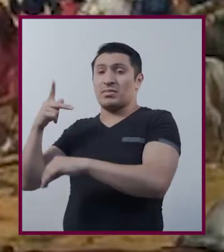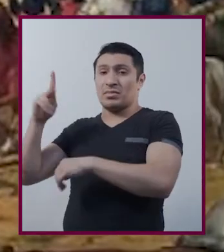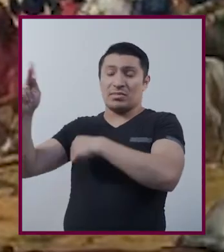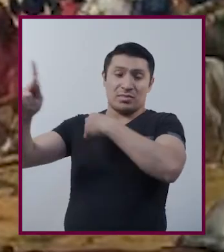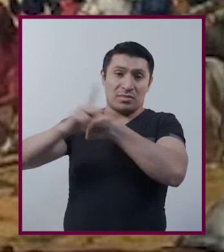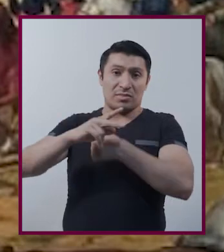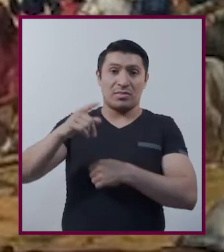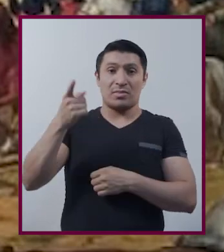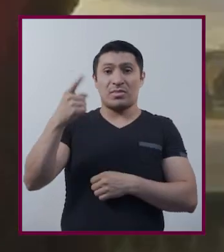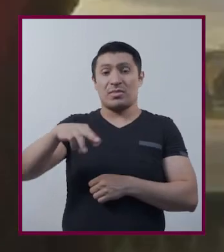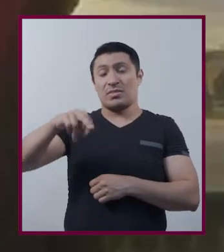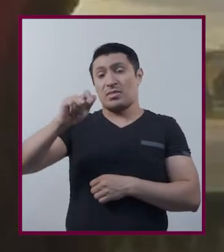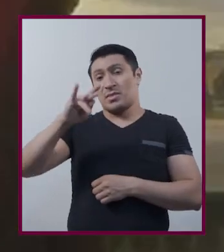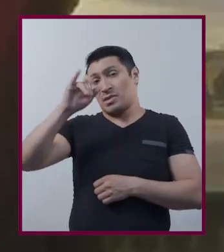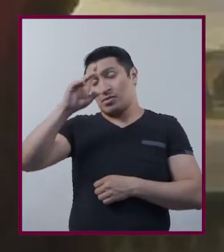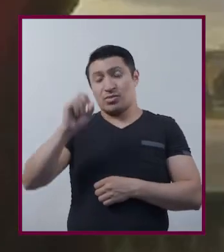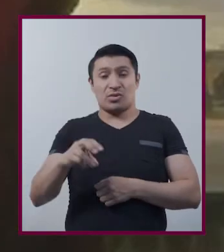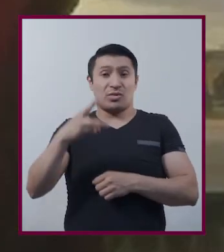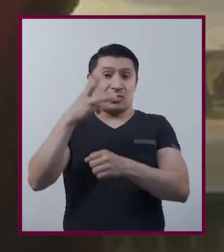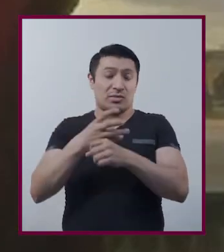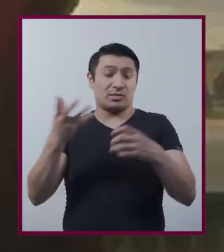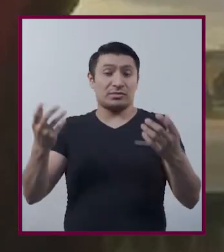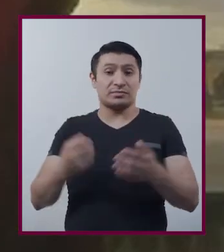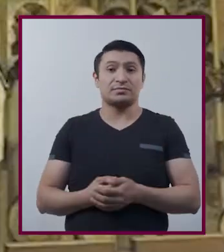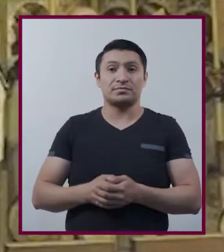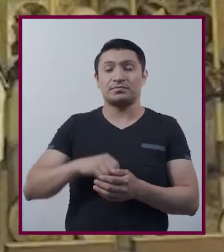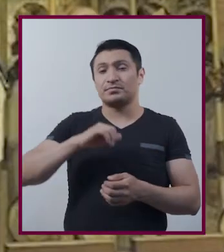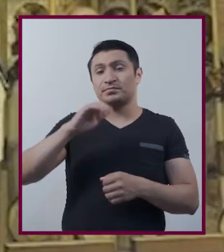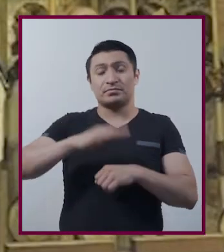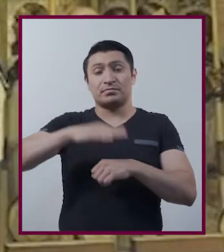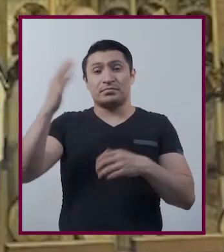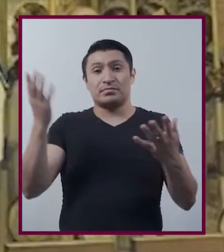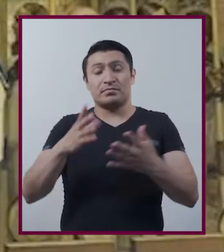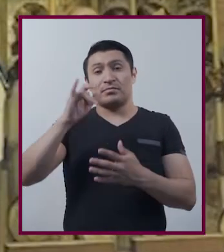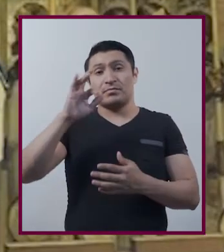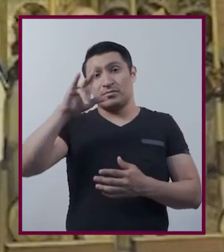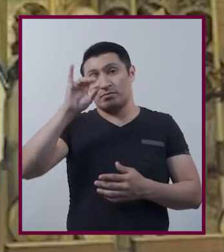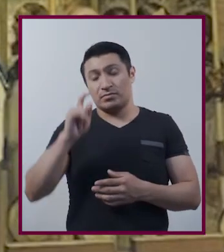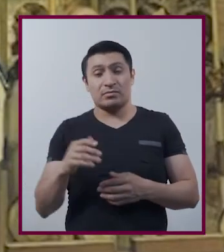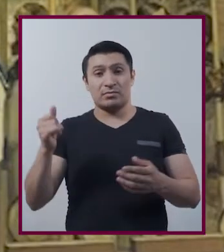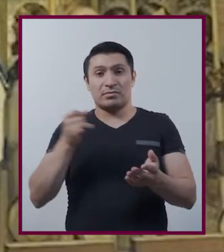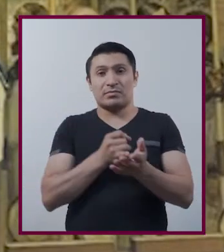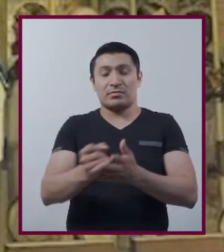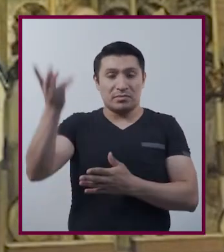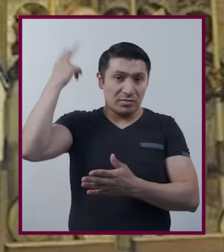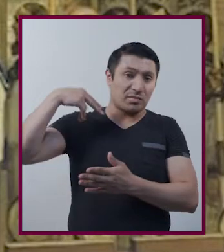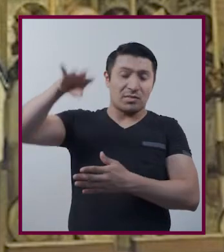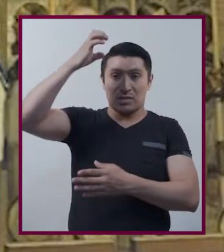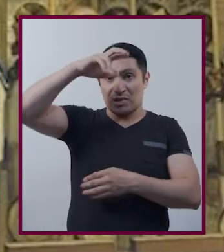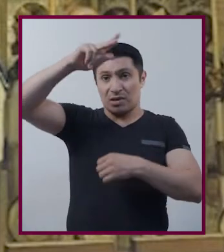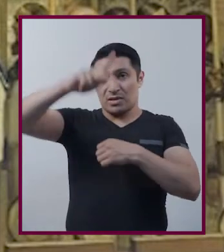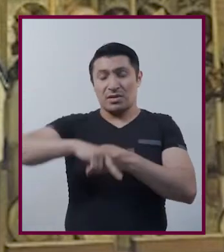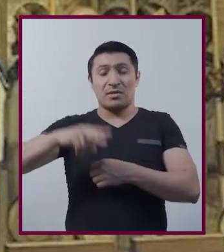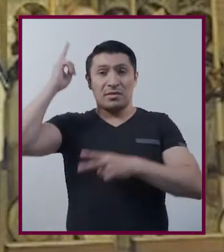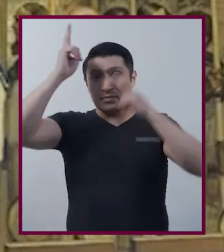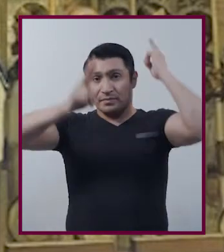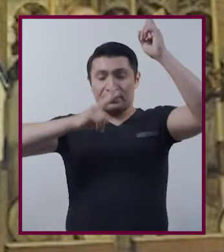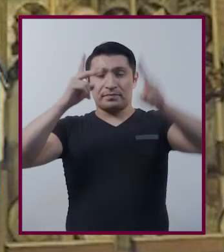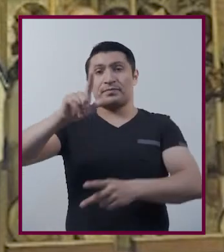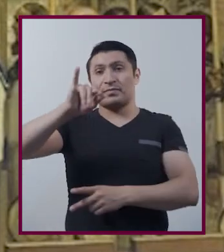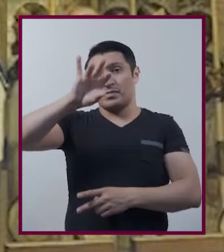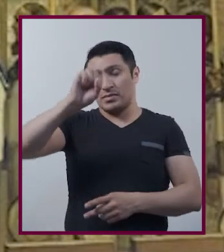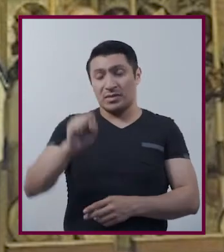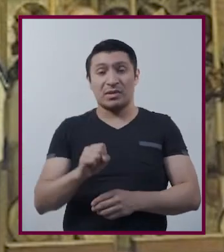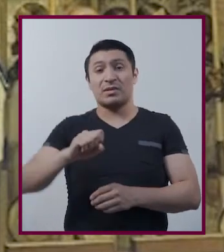de México por órdenes de Napoleón III. Algo más hizo Carlota. Decidió viajar a Europa y